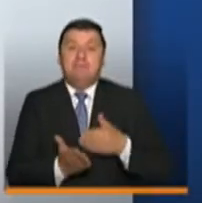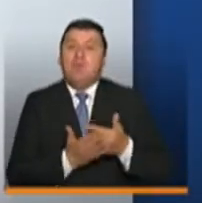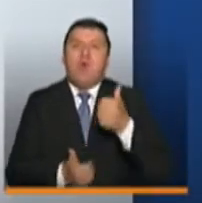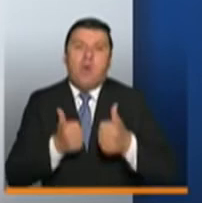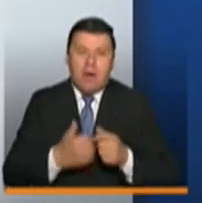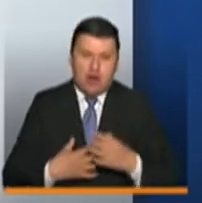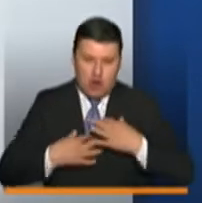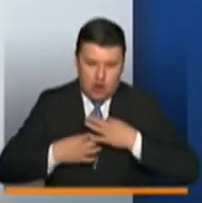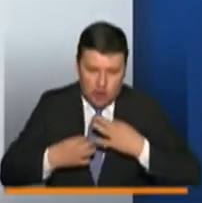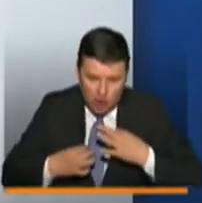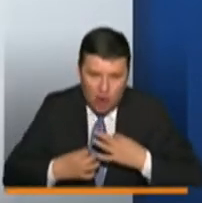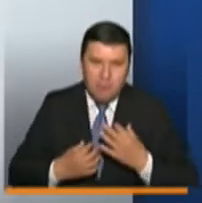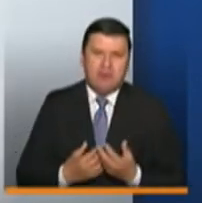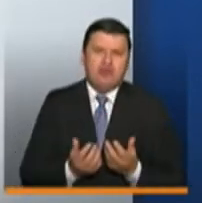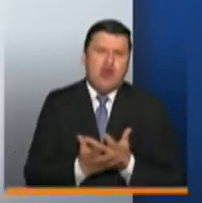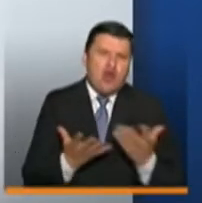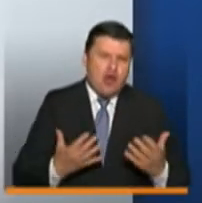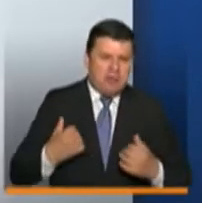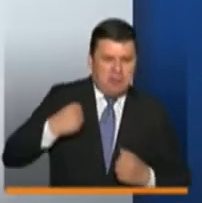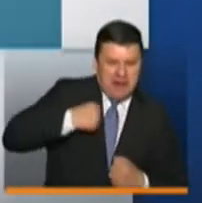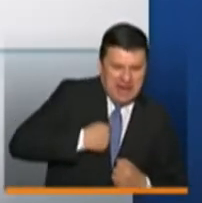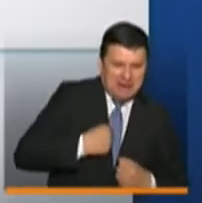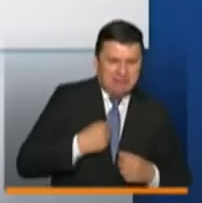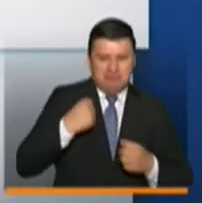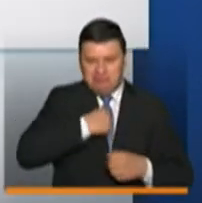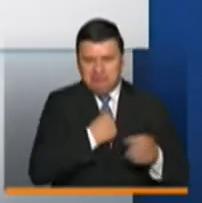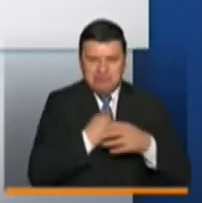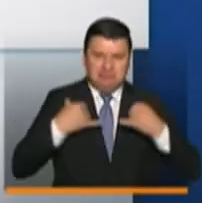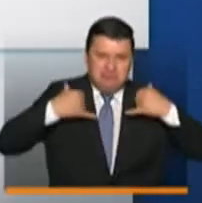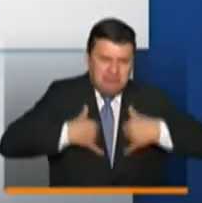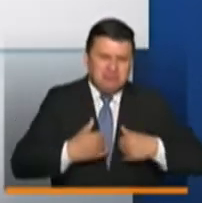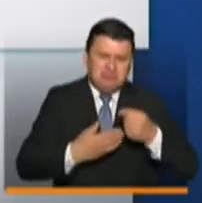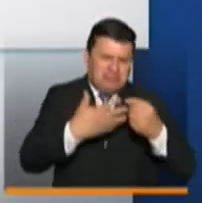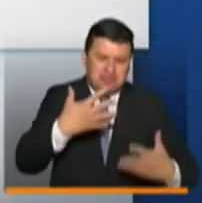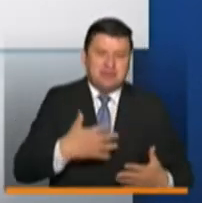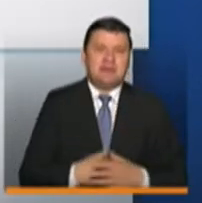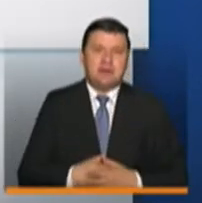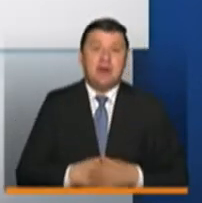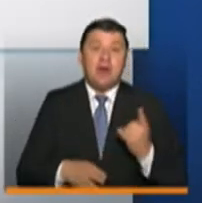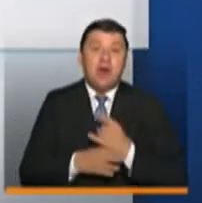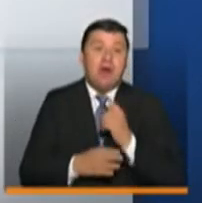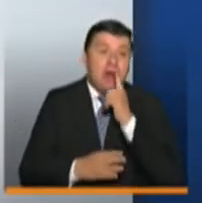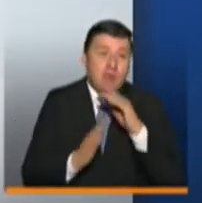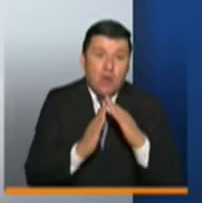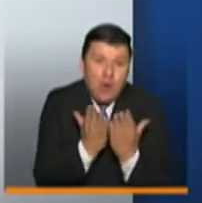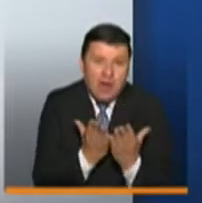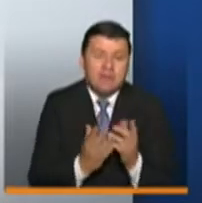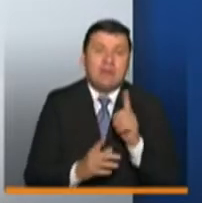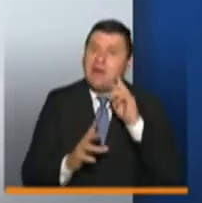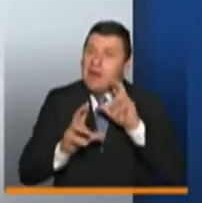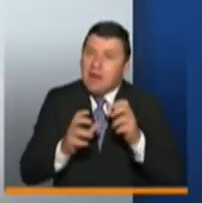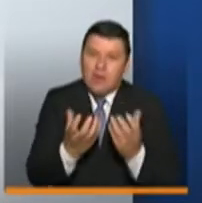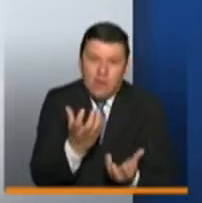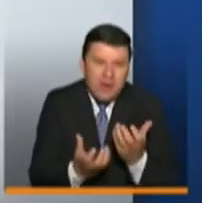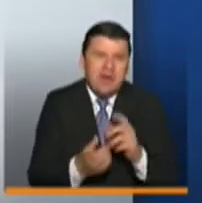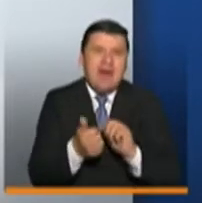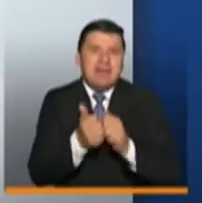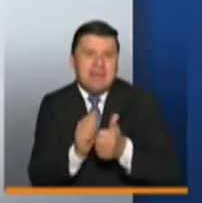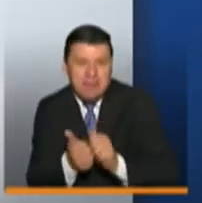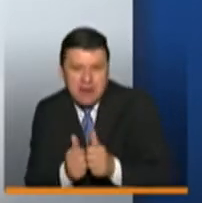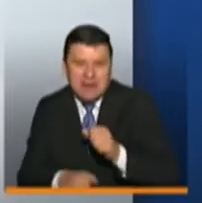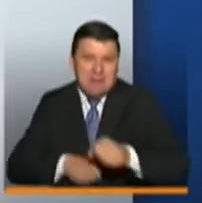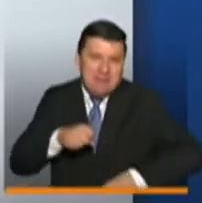abarcan vestuario, accesorios como maletines, carteras, morrales, entre otros, útiles escolares, electrodomésticos, equipo